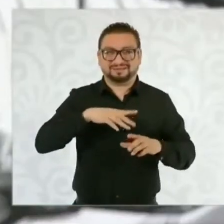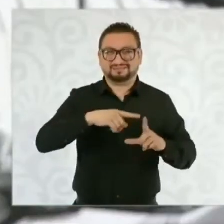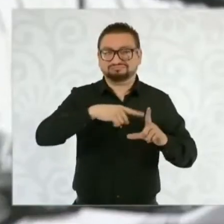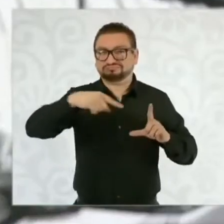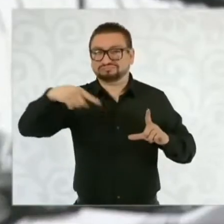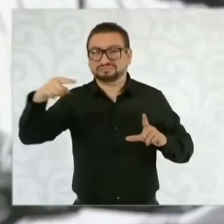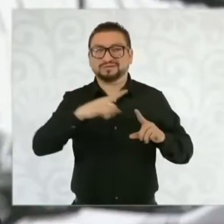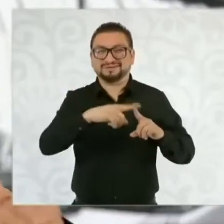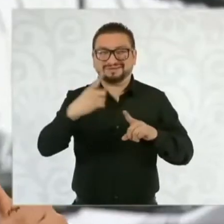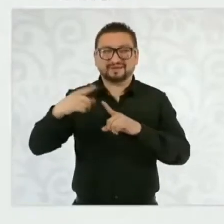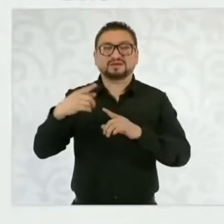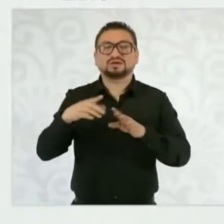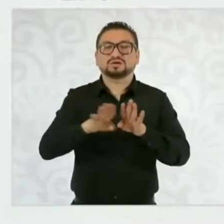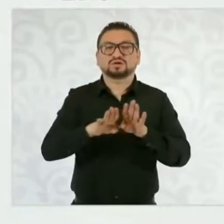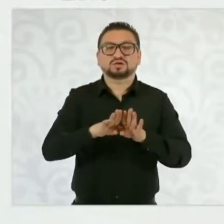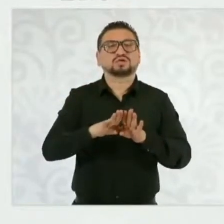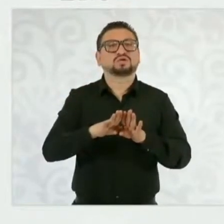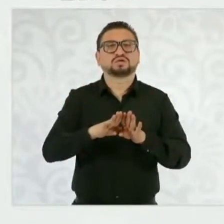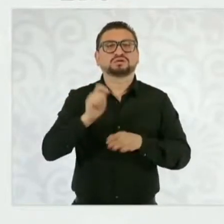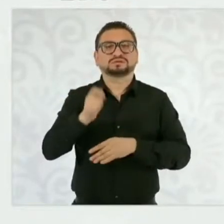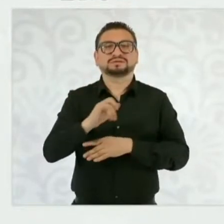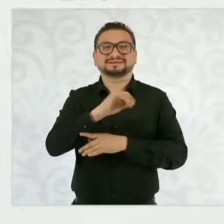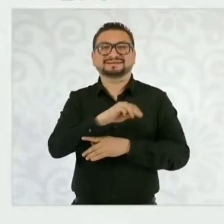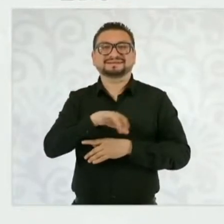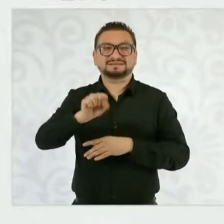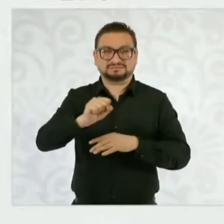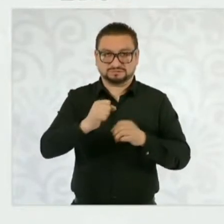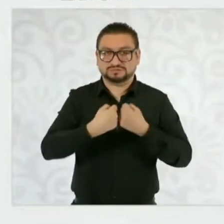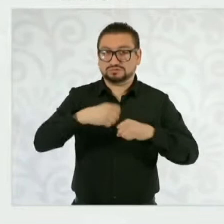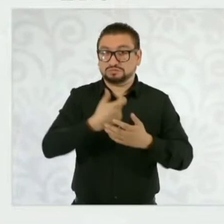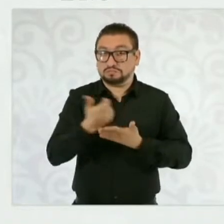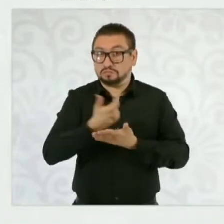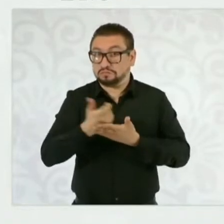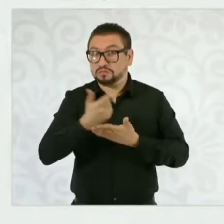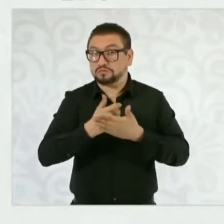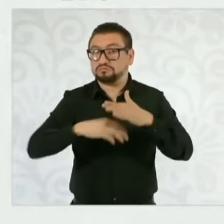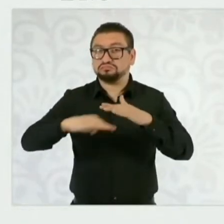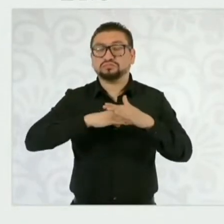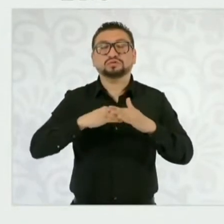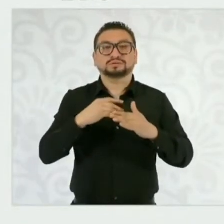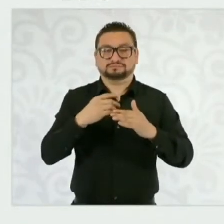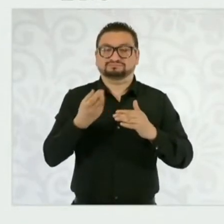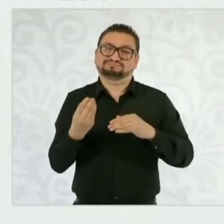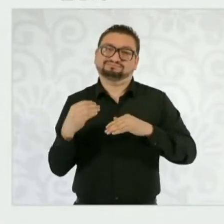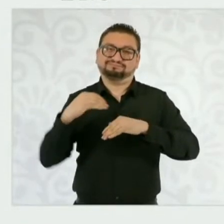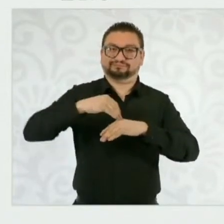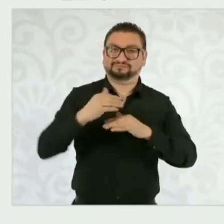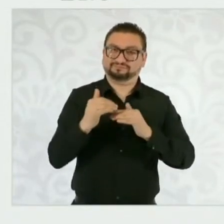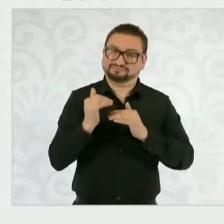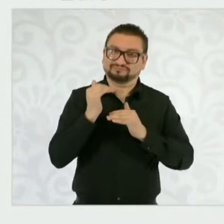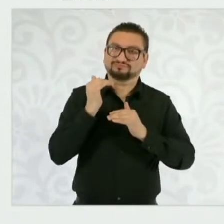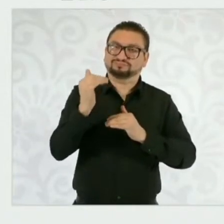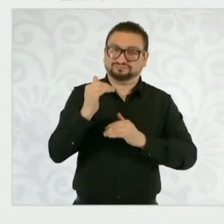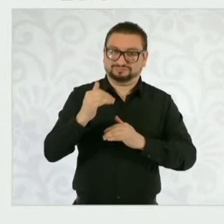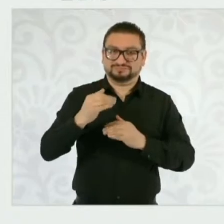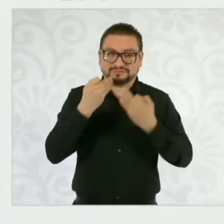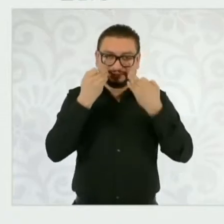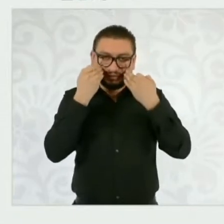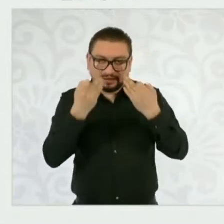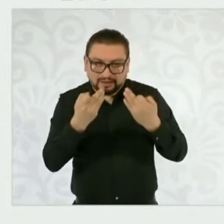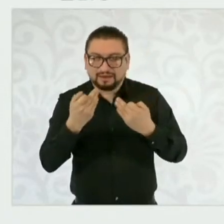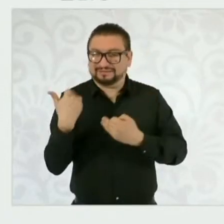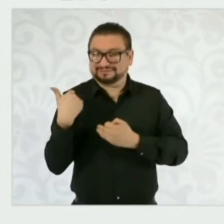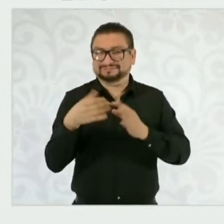ver el salario promedio del IMSS. Esto pues evidentemente da cuenta del incremento del cual hemos ya